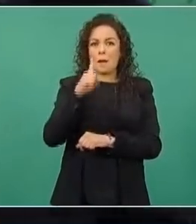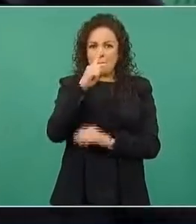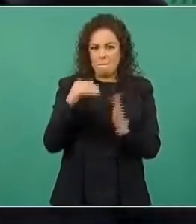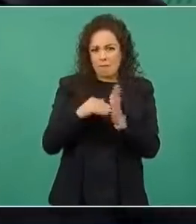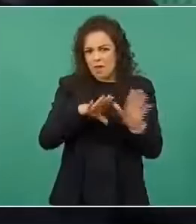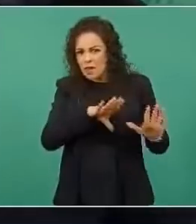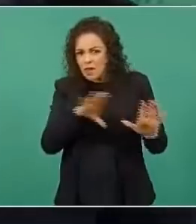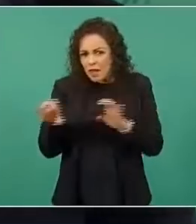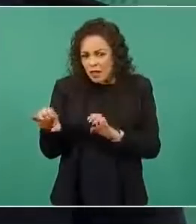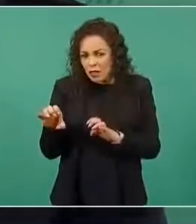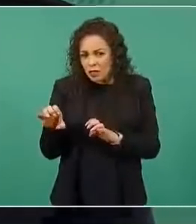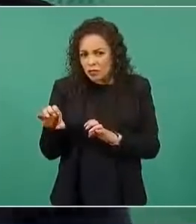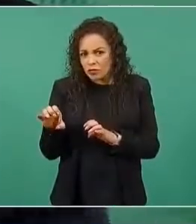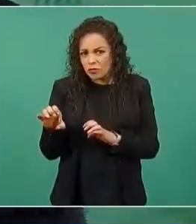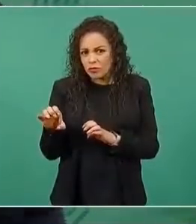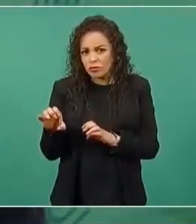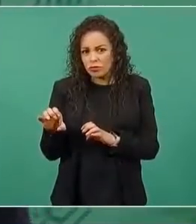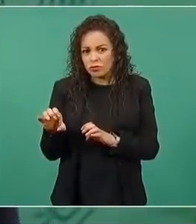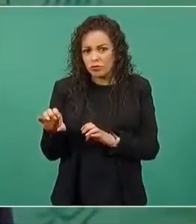1.500,